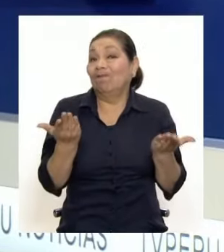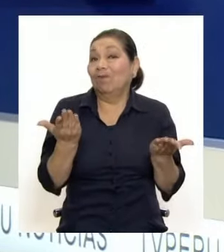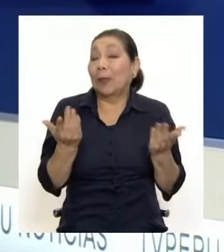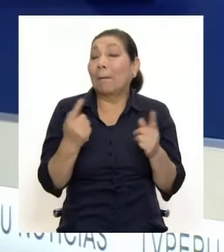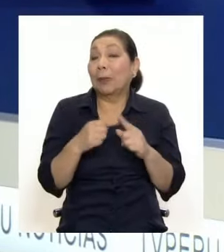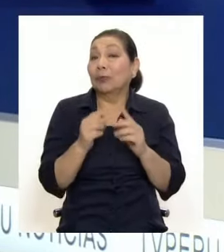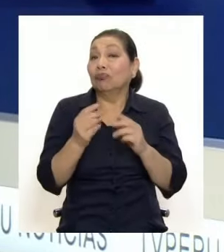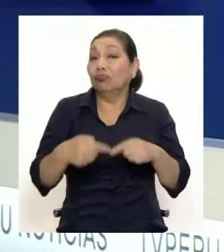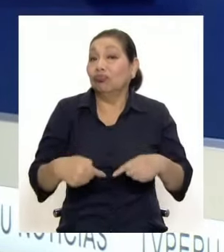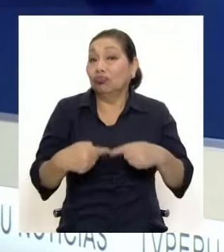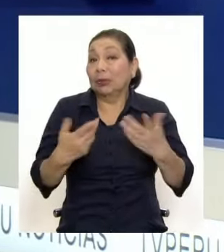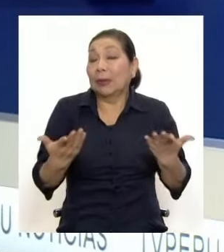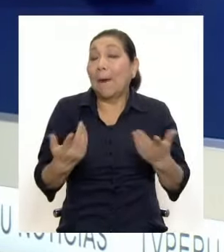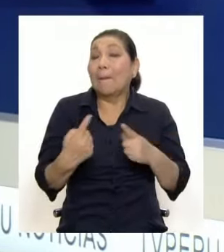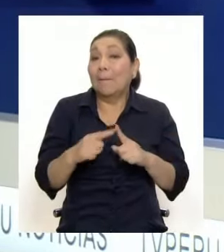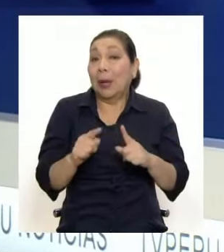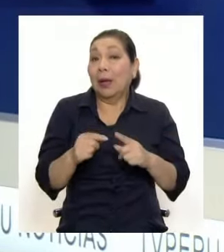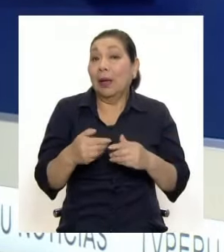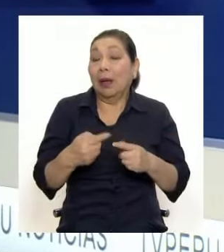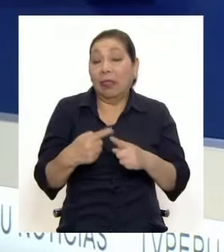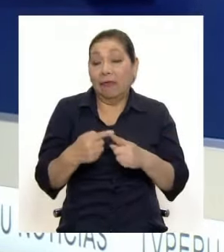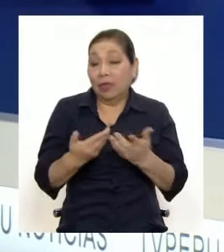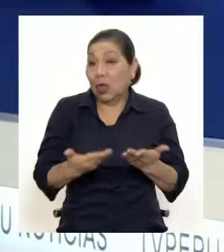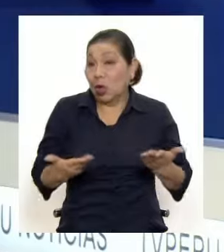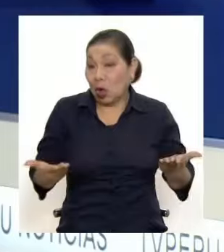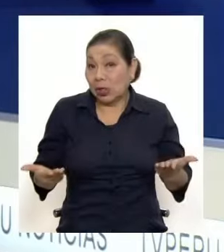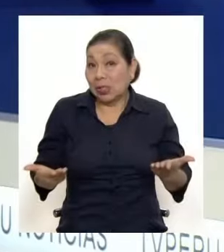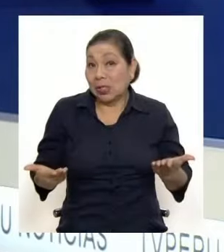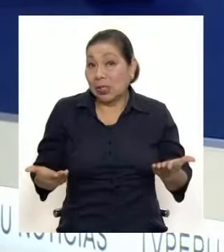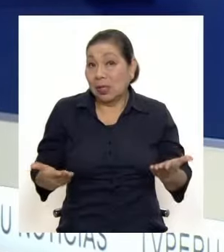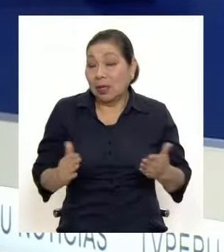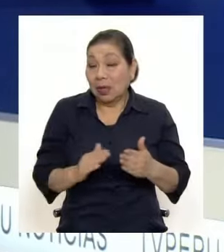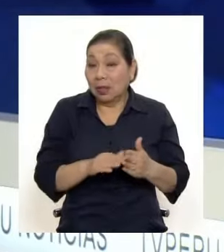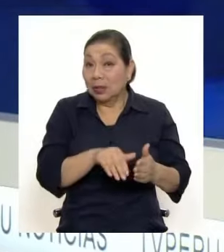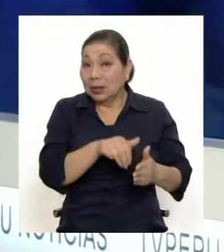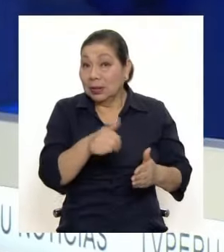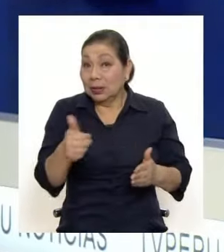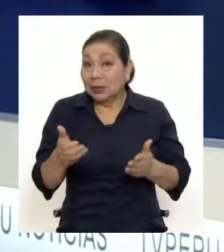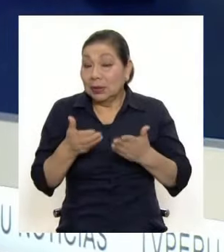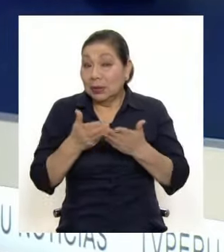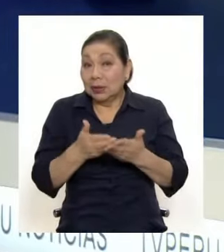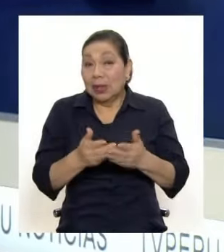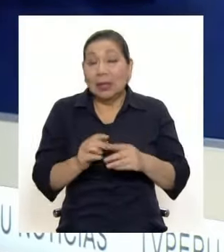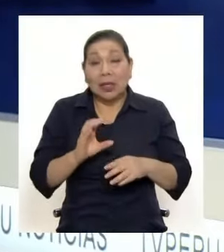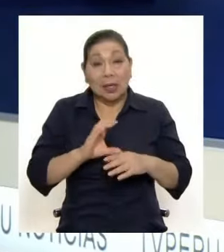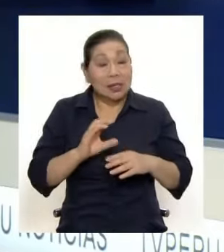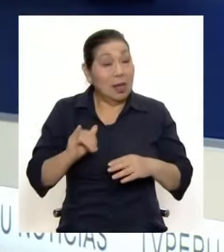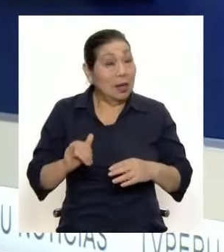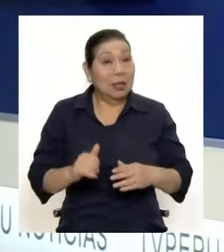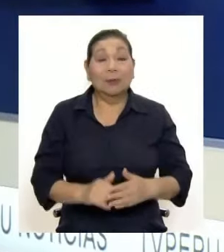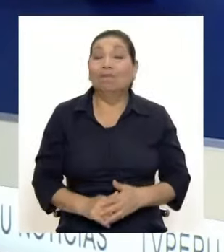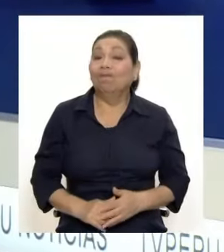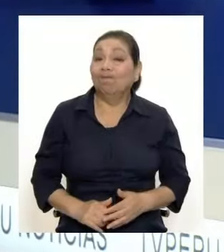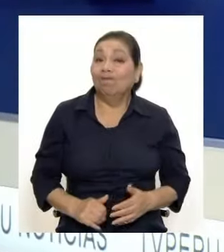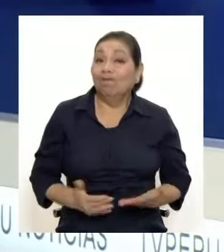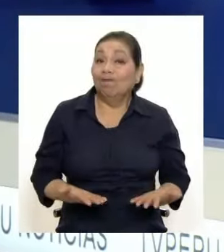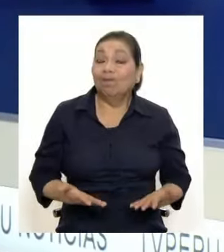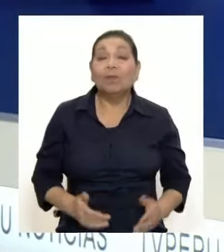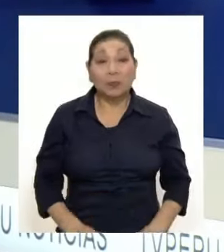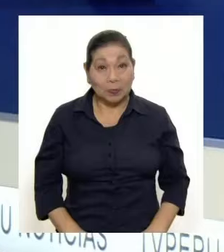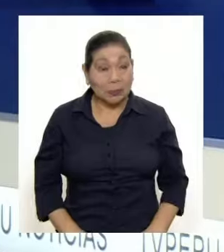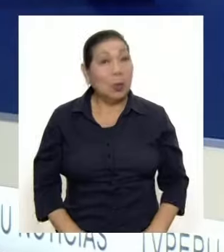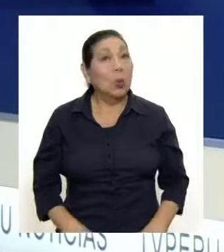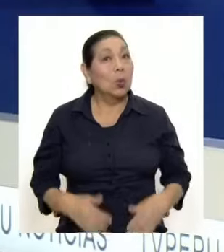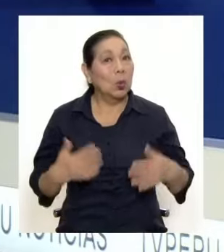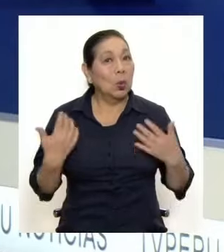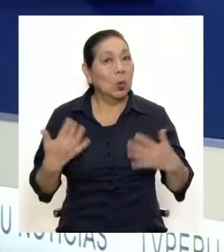ventaja competitiva para los productos peruanos y los productos que pasen por los puertos pero el puerto chancay específicamente eh